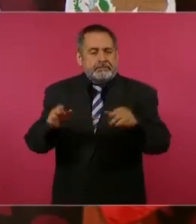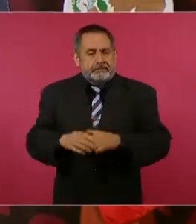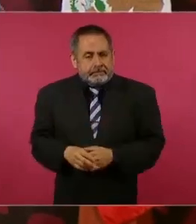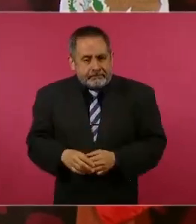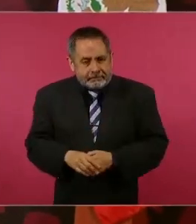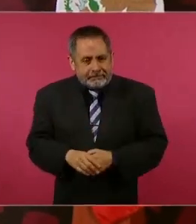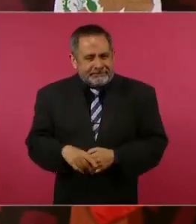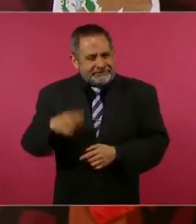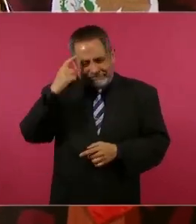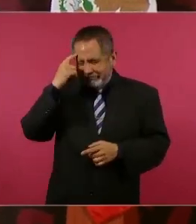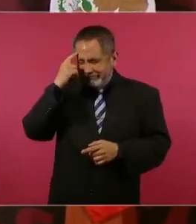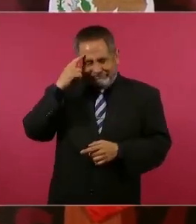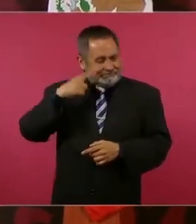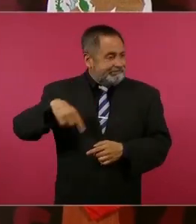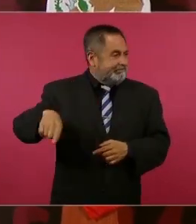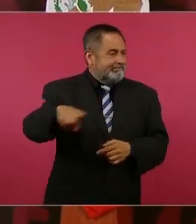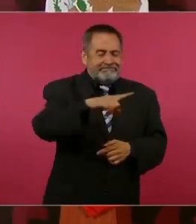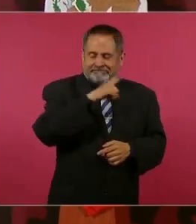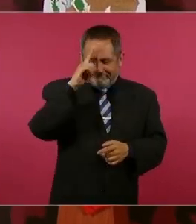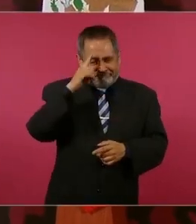de desproporción